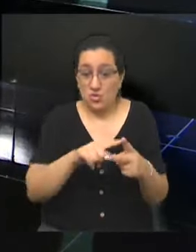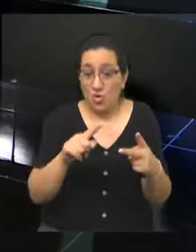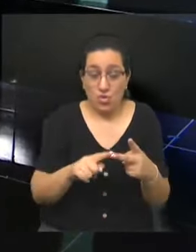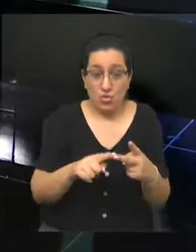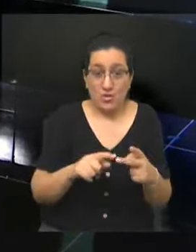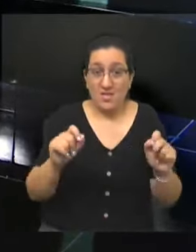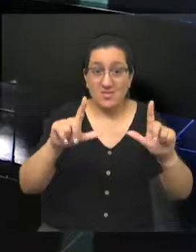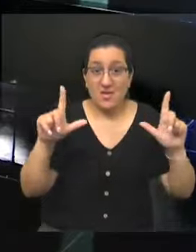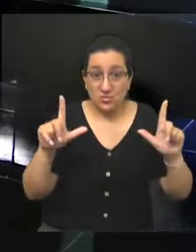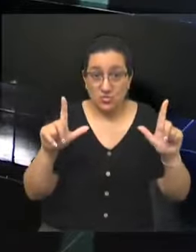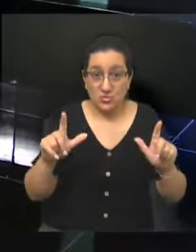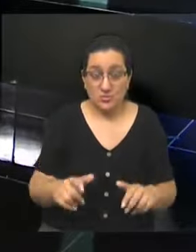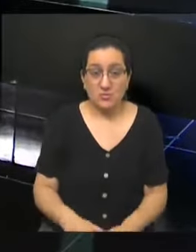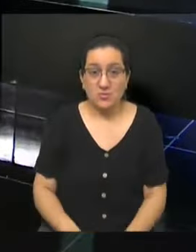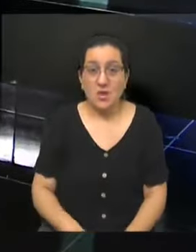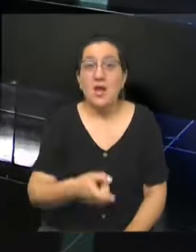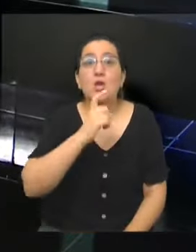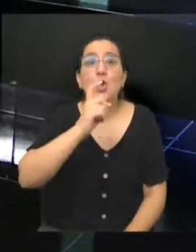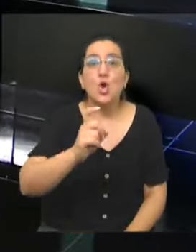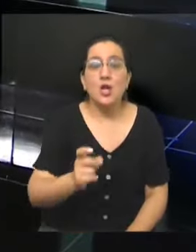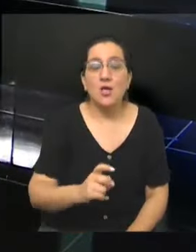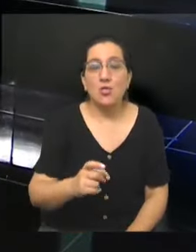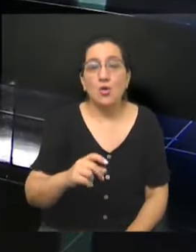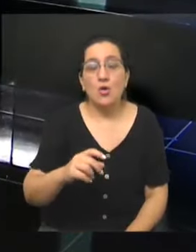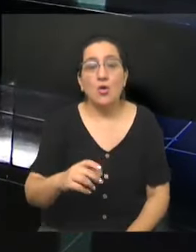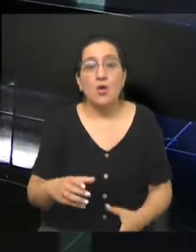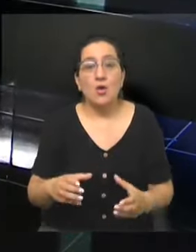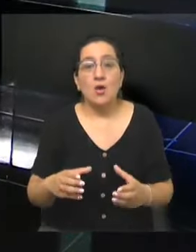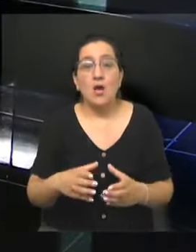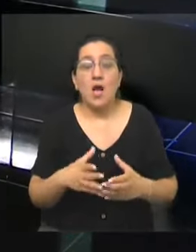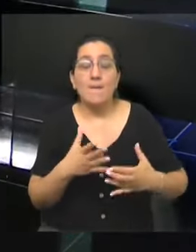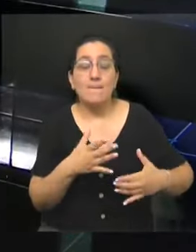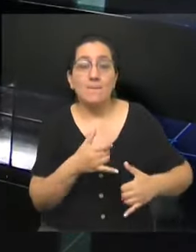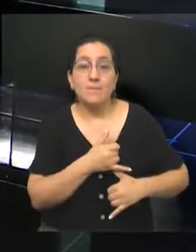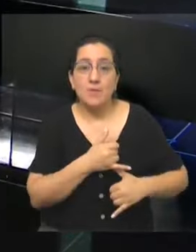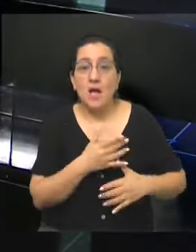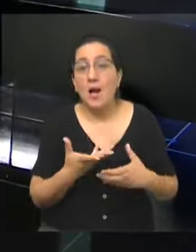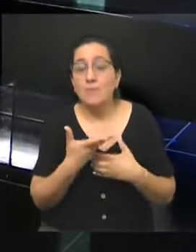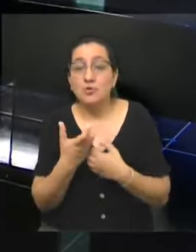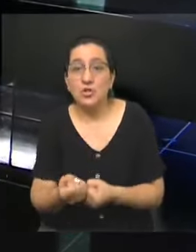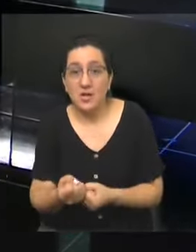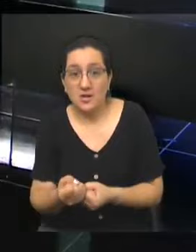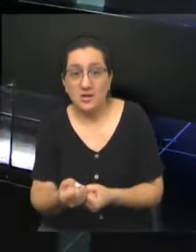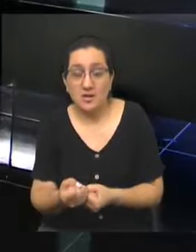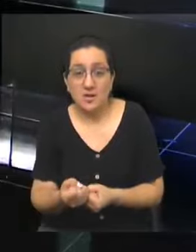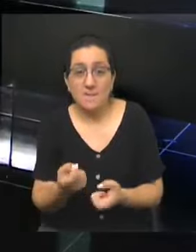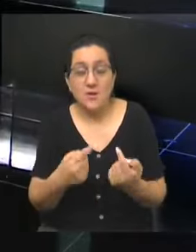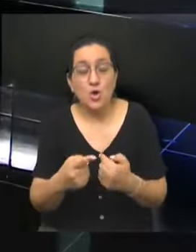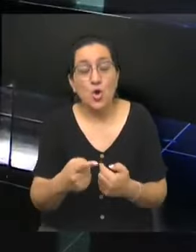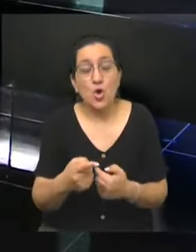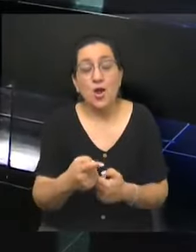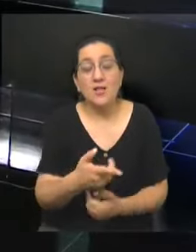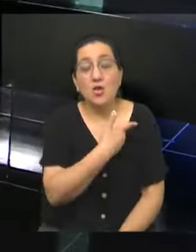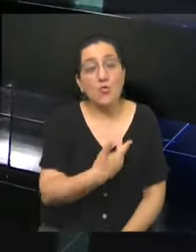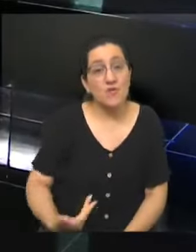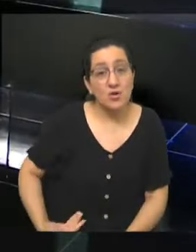que son las fórmulas. El Partido Colorado, Camilo Abierto, apoyará al Partido Nacional. El que gobierna definitivamente es o